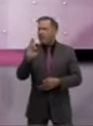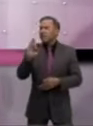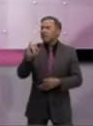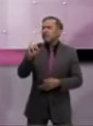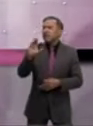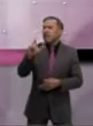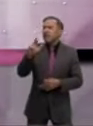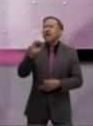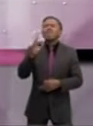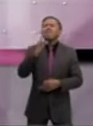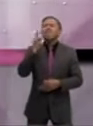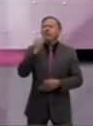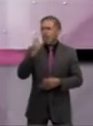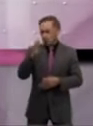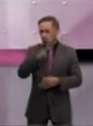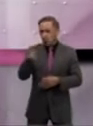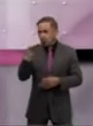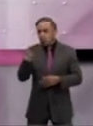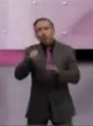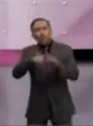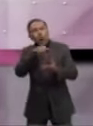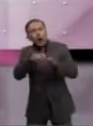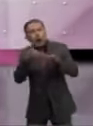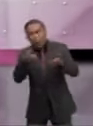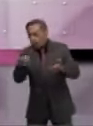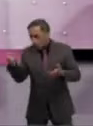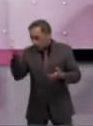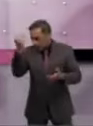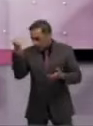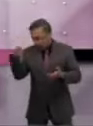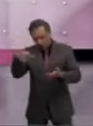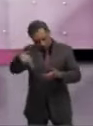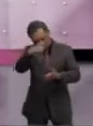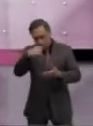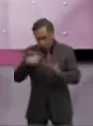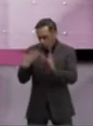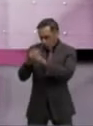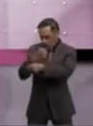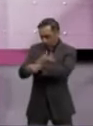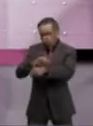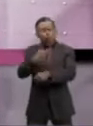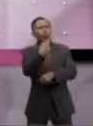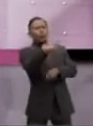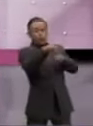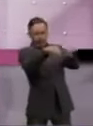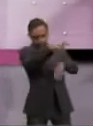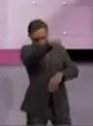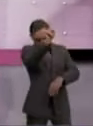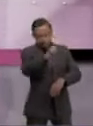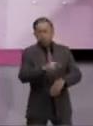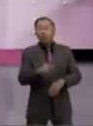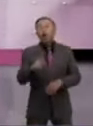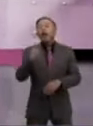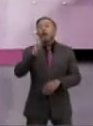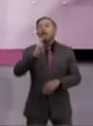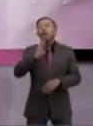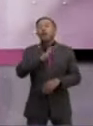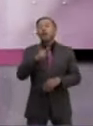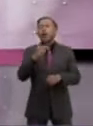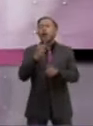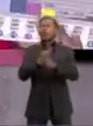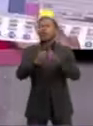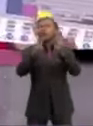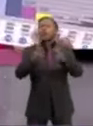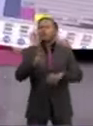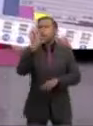preocupe, saliendo del debate, yo lo puedo acompañar, ponemos el Google Maps. Es un chamba, hágalo. Bueno, pues aquí venimos a hablar de cosas serias. Nosotros somos